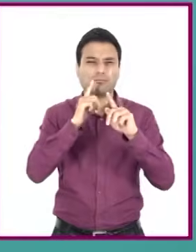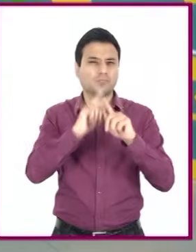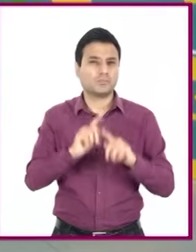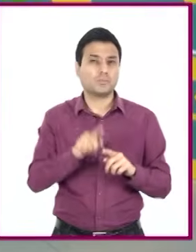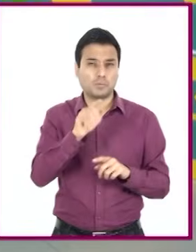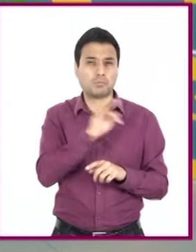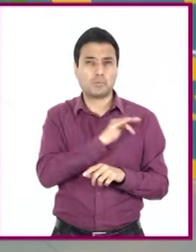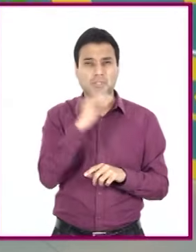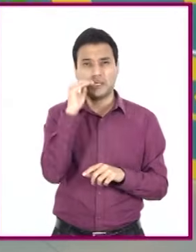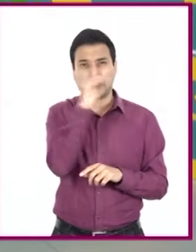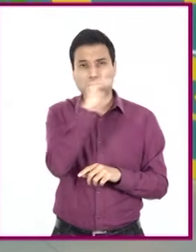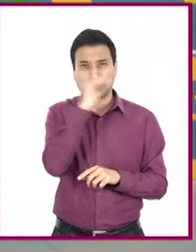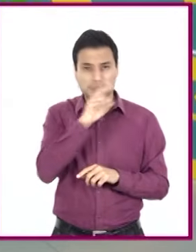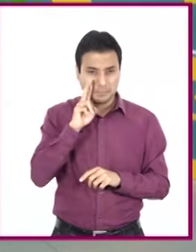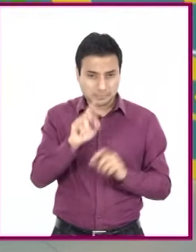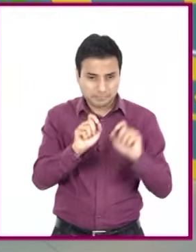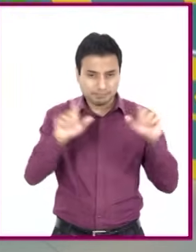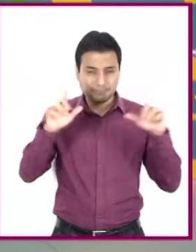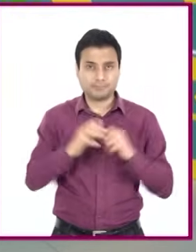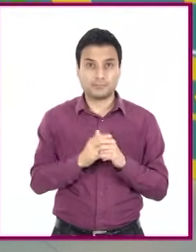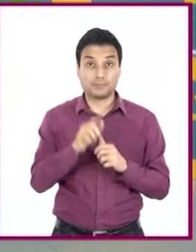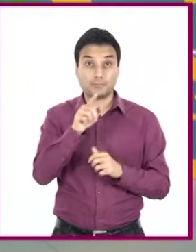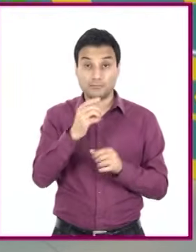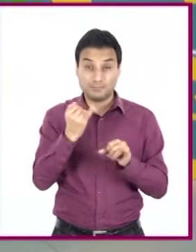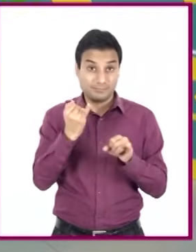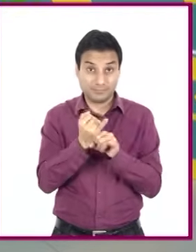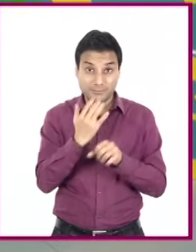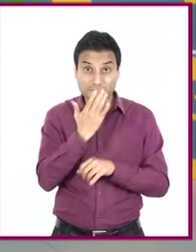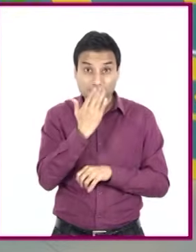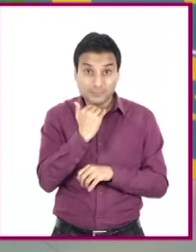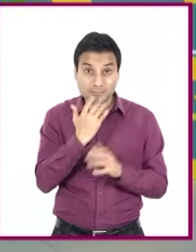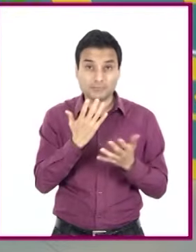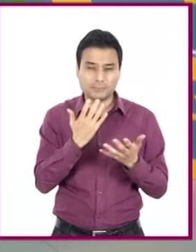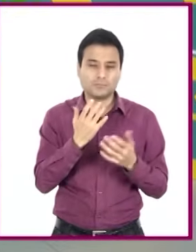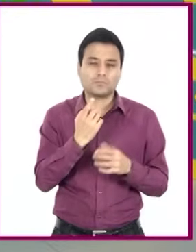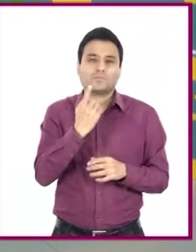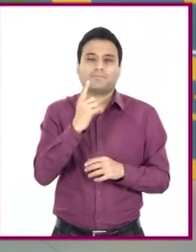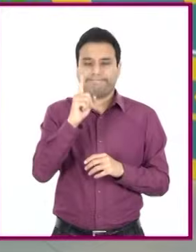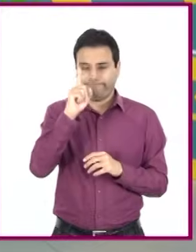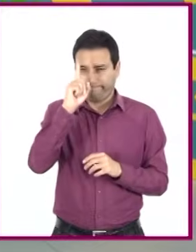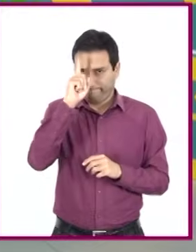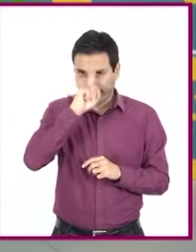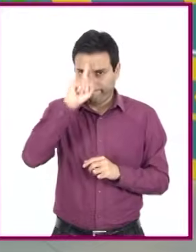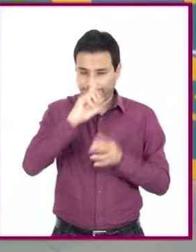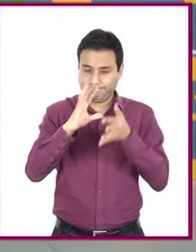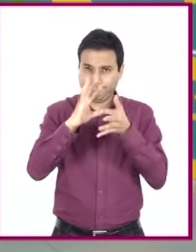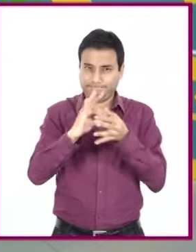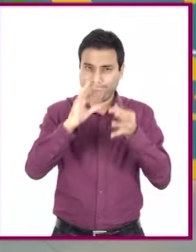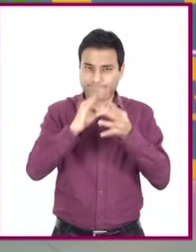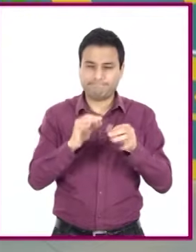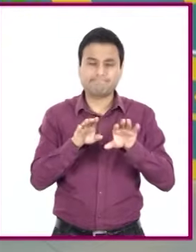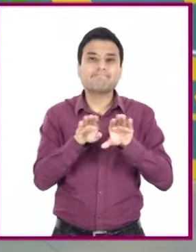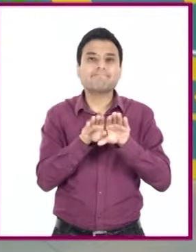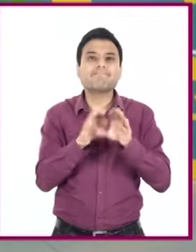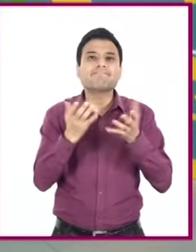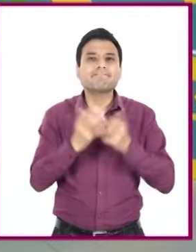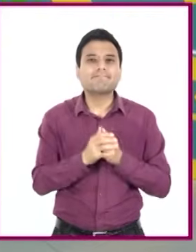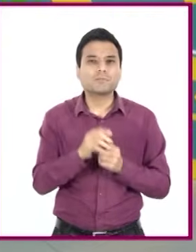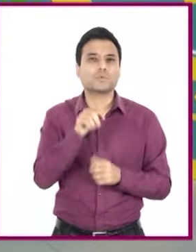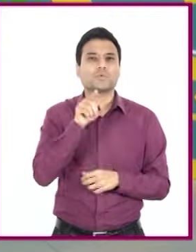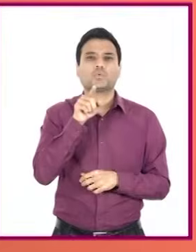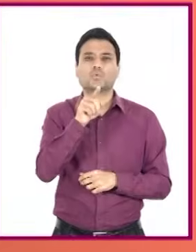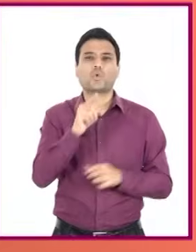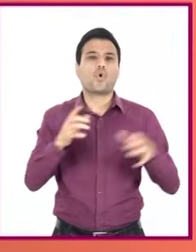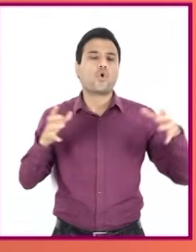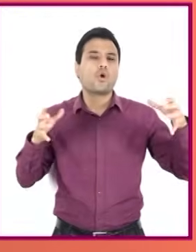gratuita. Y en caso de que no cuenten con este medio, una muy buena forma de obtener información es con nuestra propia